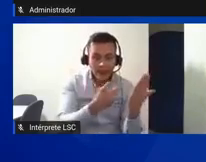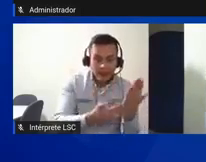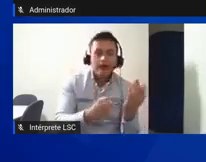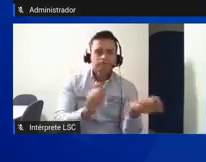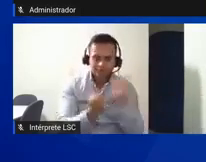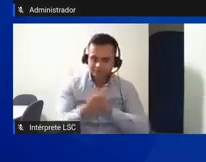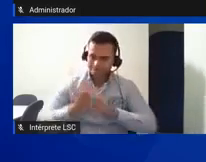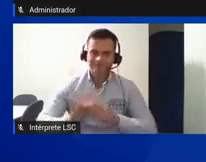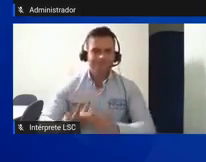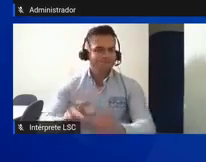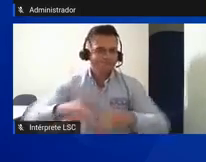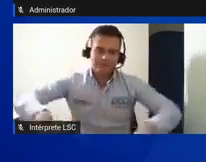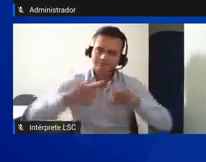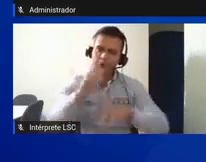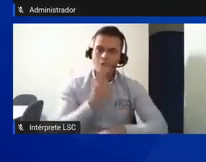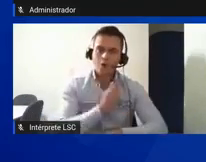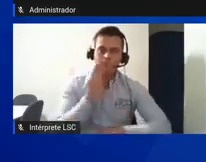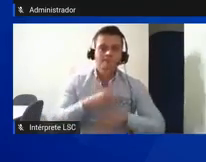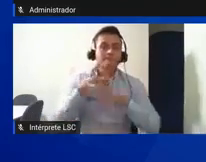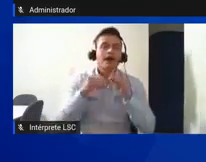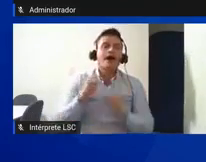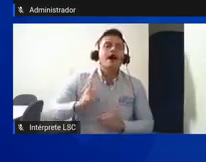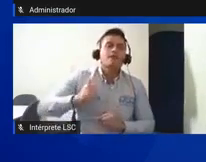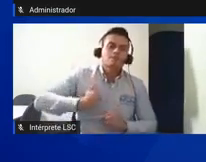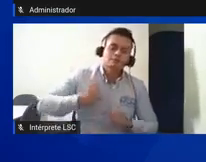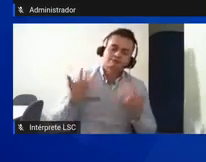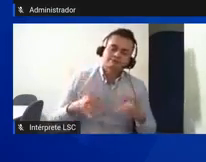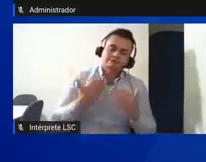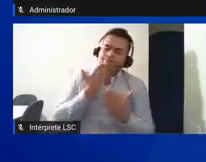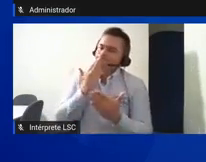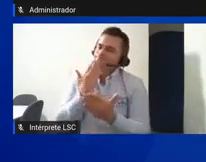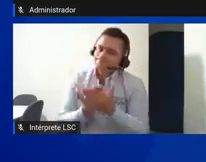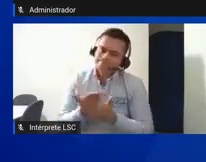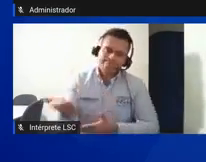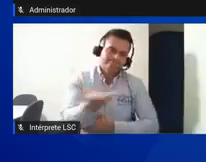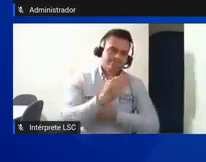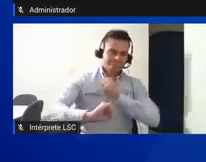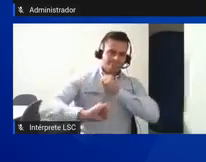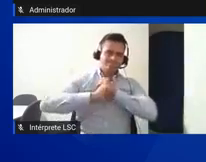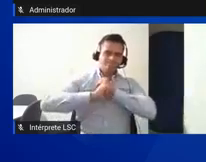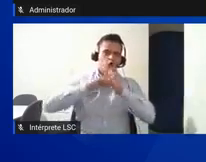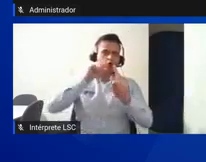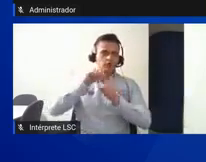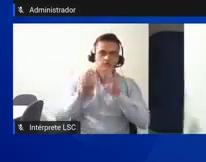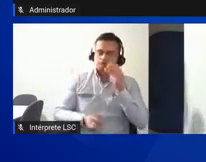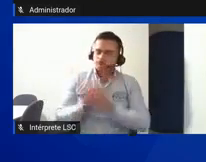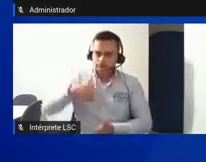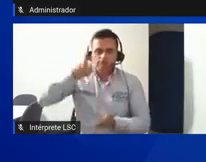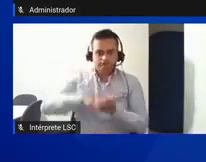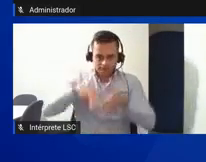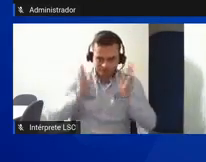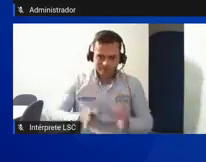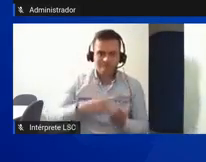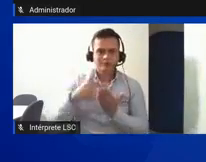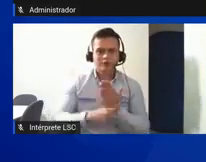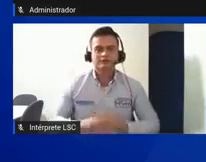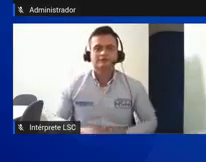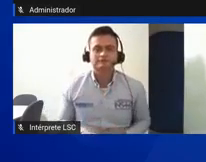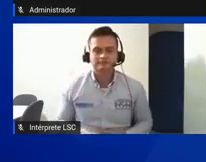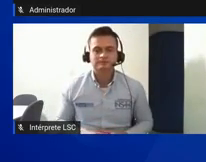además aprovechar y agradecerle a todos por el respaldo que nos dieron para sacar adelante el proyecto. Bueno,